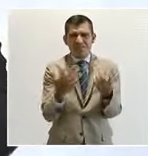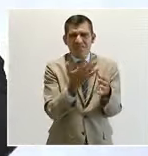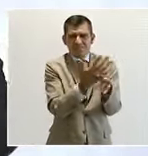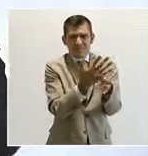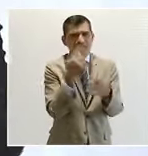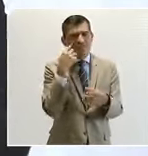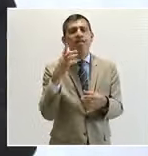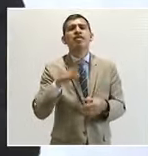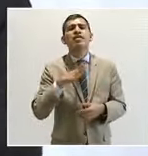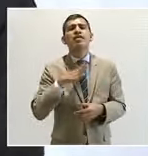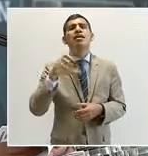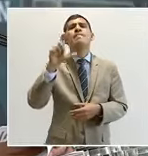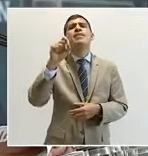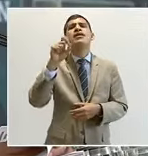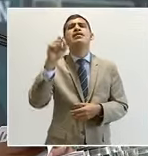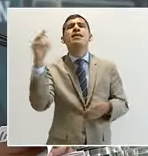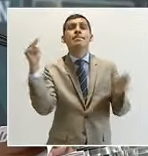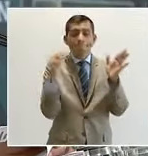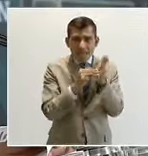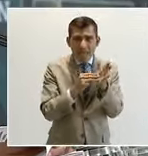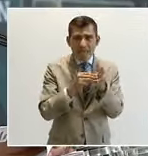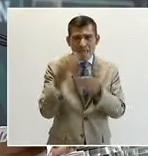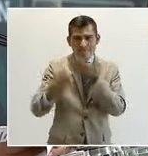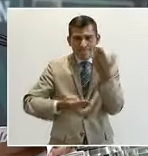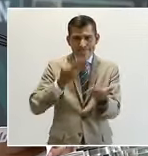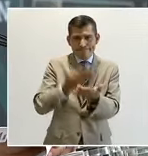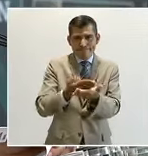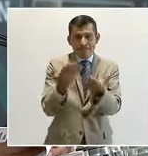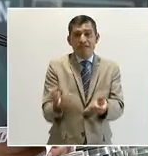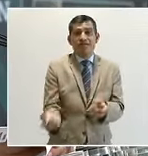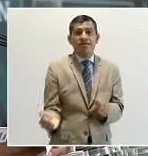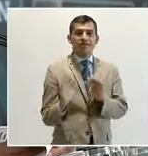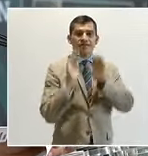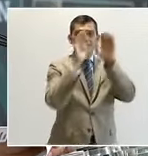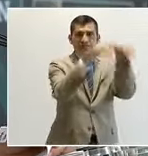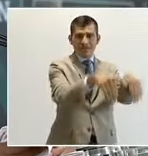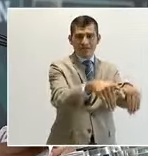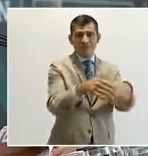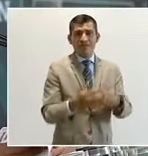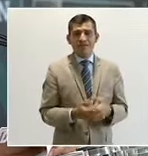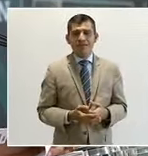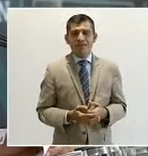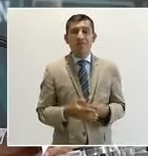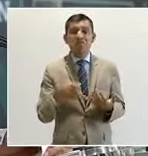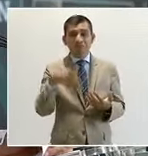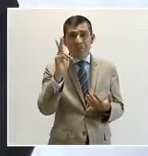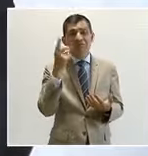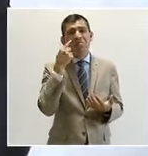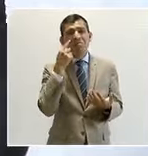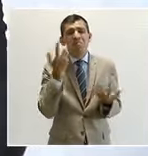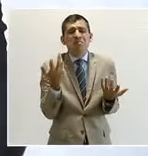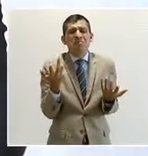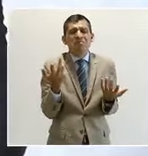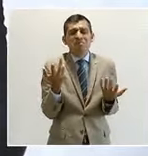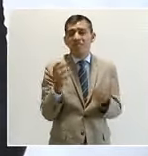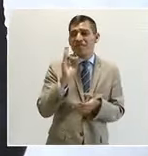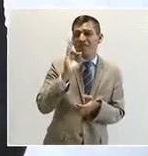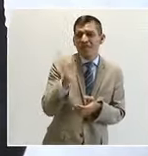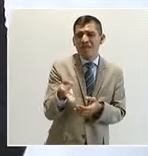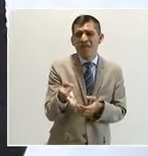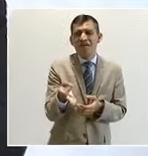20.000 solicitudes de ingreso pero nada más podemos aceptar